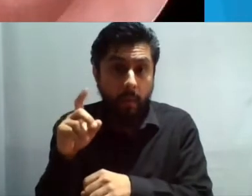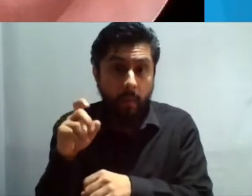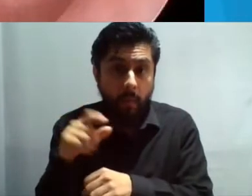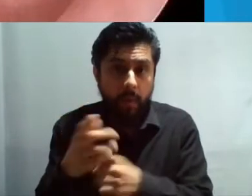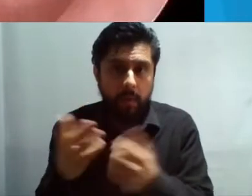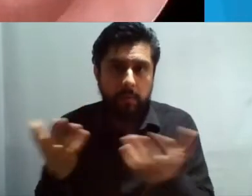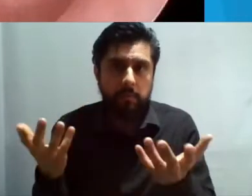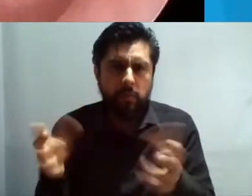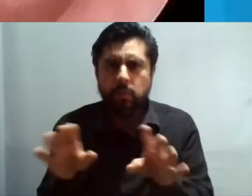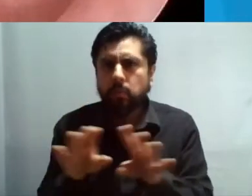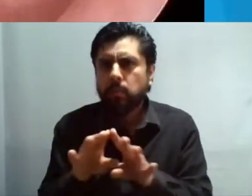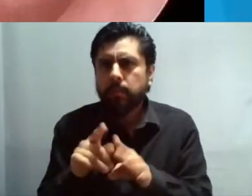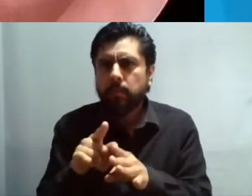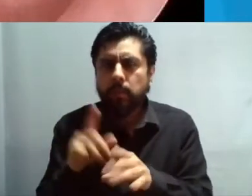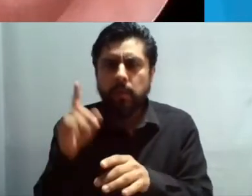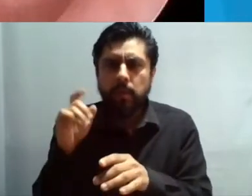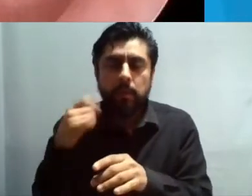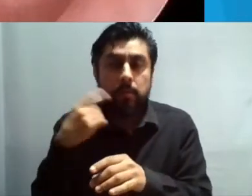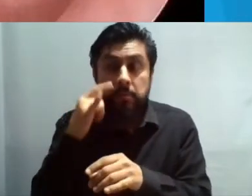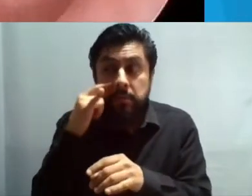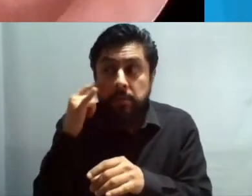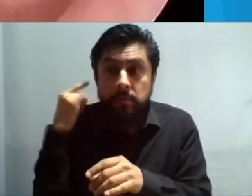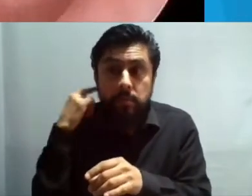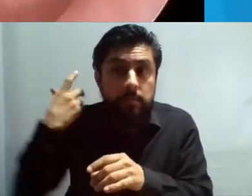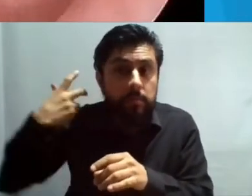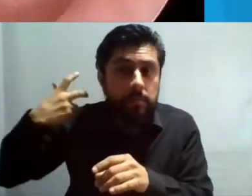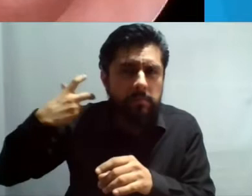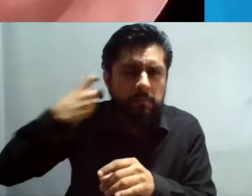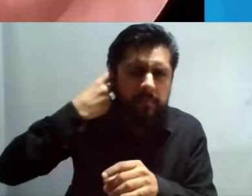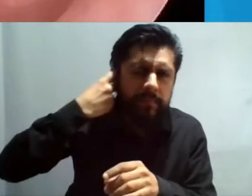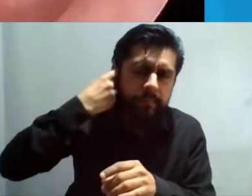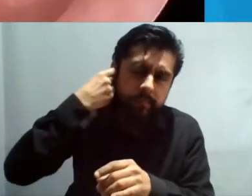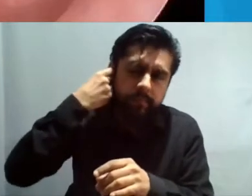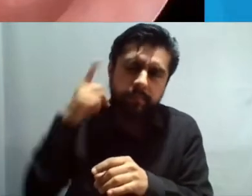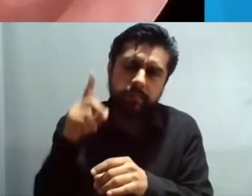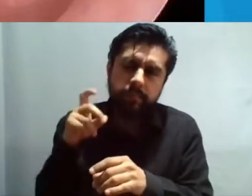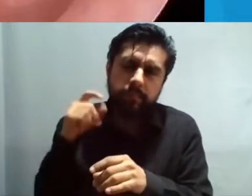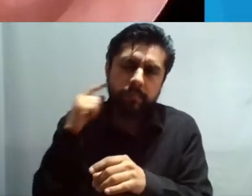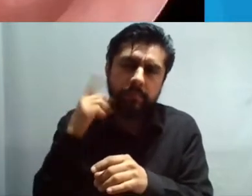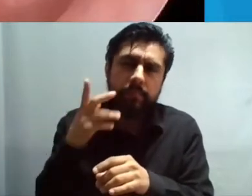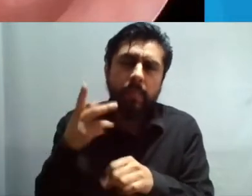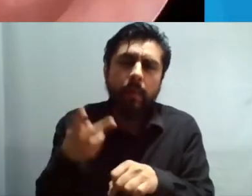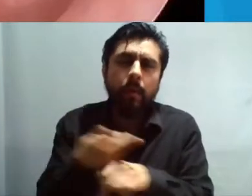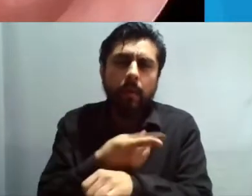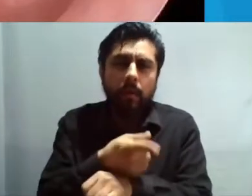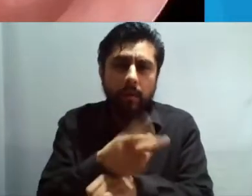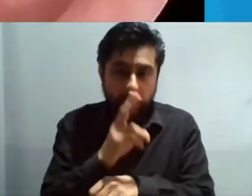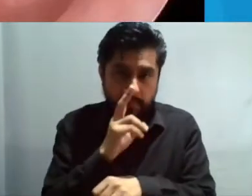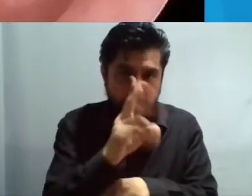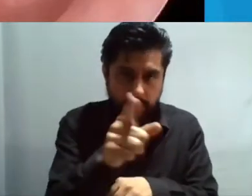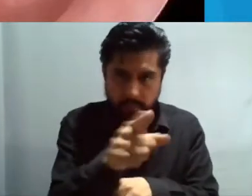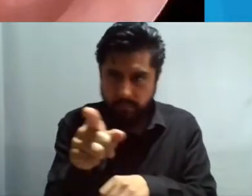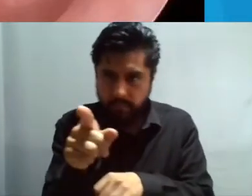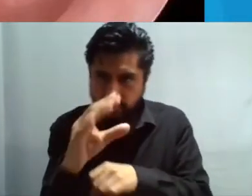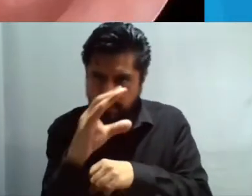interior al mismo tiempo. ¿Y qué es lo que desgraciadamente puede pasar? como tenemos en la imagen de la derecha.